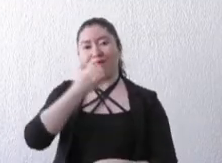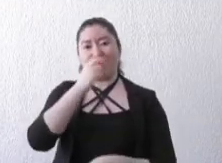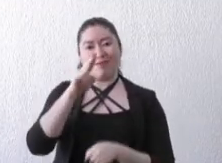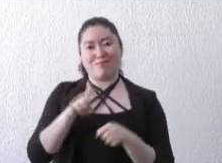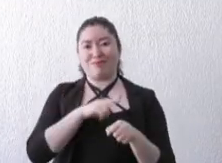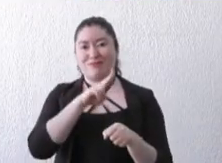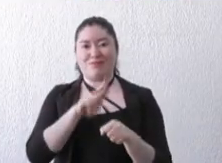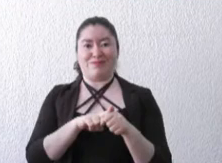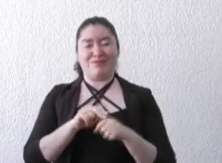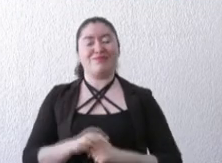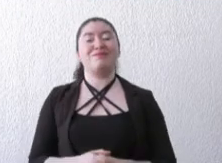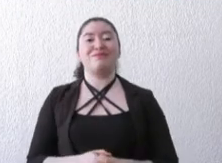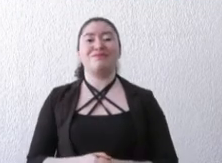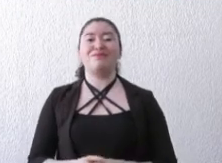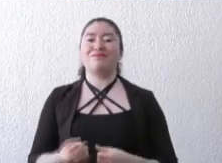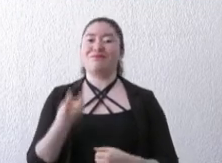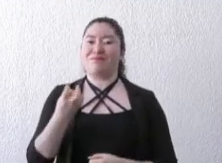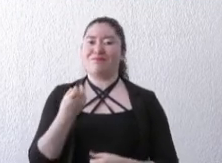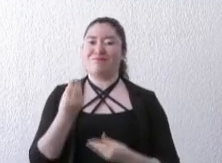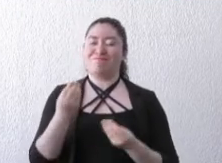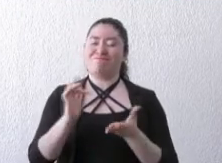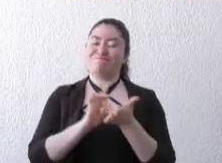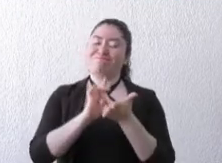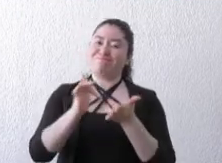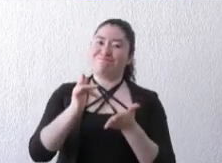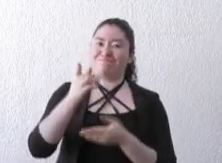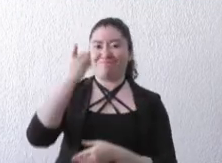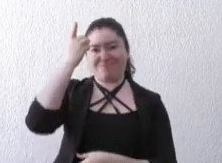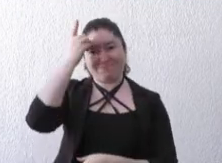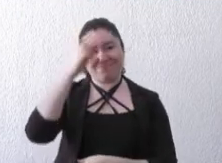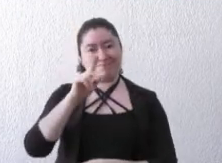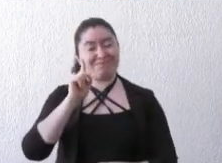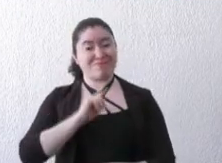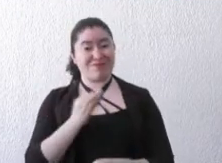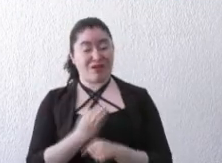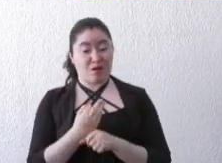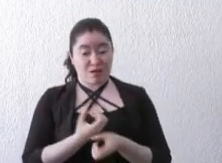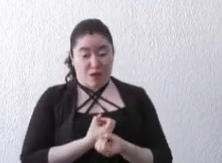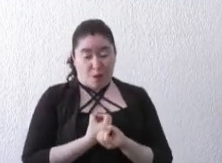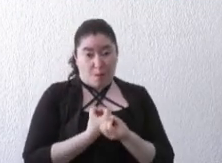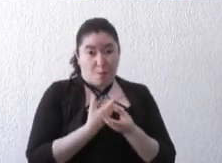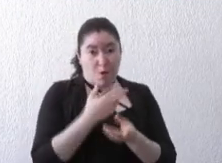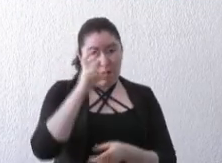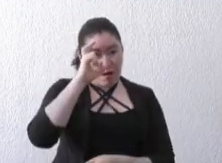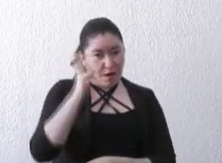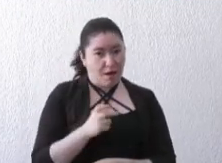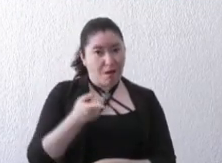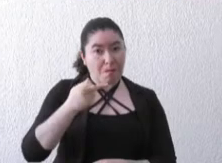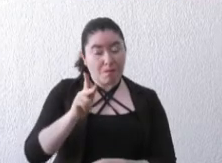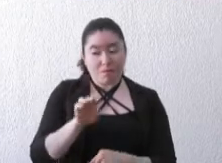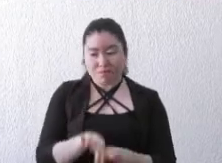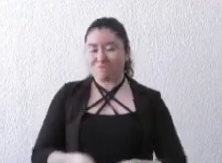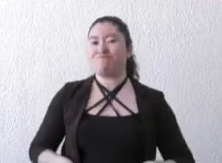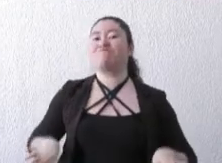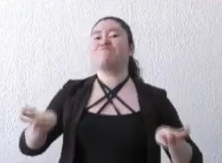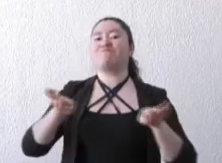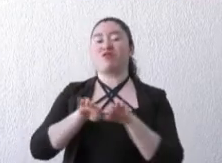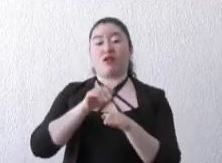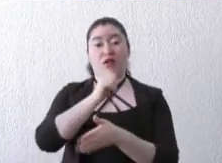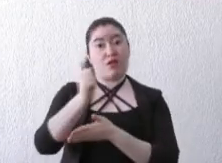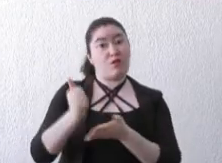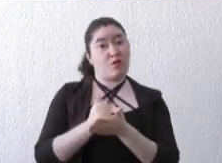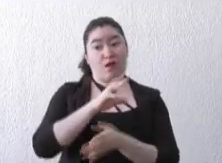gracias, doctora. Le está entregando a Miguel Hidalgo, pero sobre todo, le está entregando a la ciudad un acervo